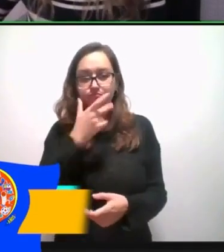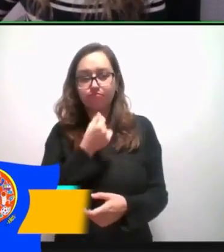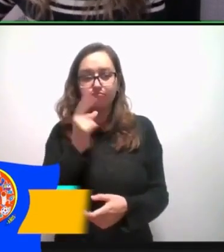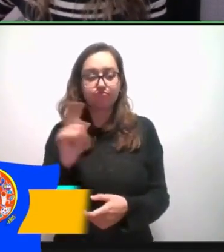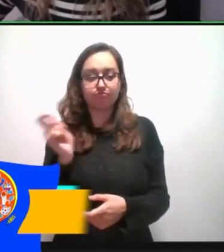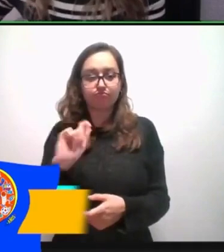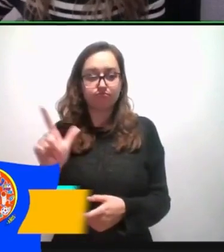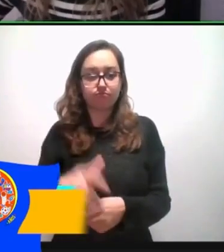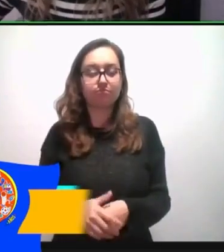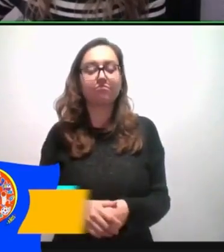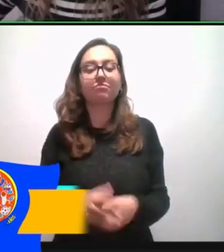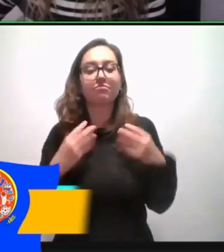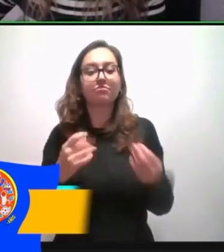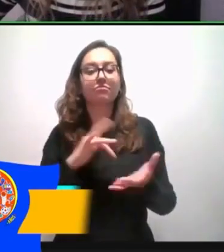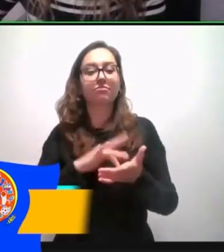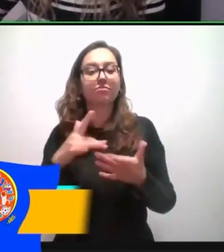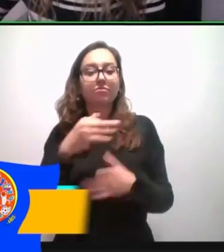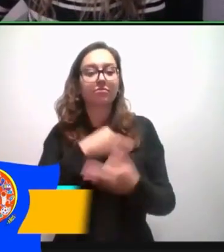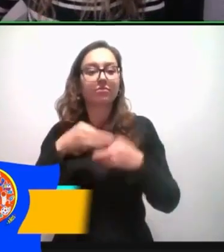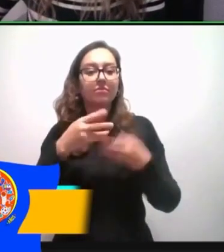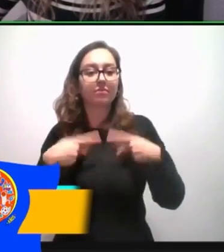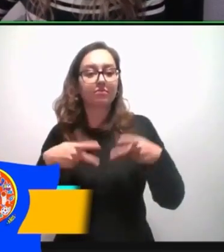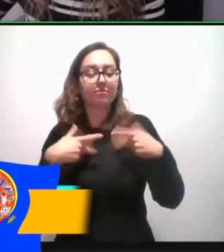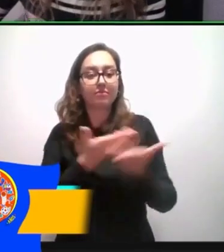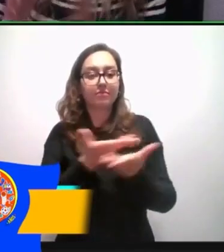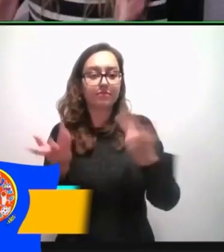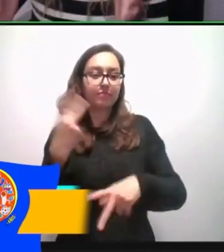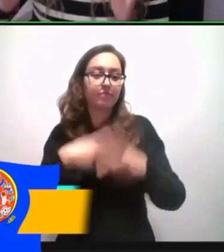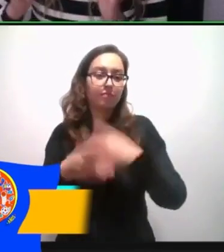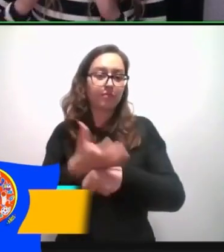a todas las personas que nos acompañaron esta tarde y les invitamos a que